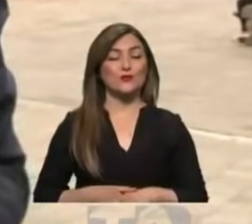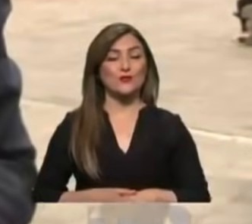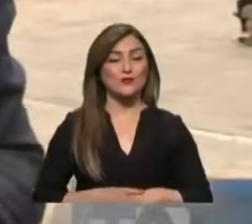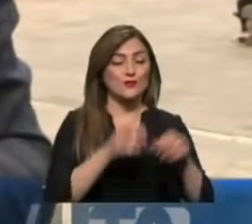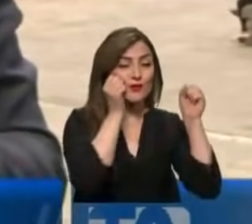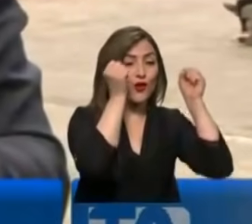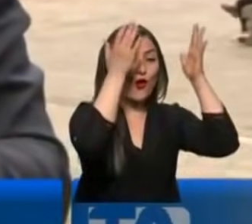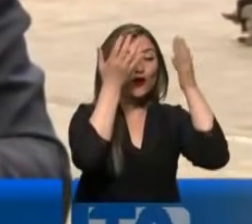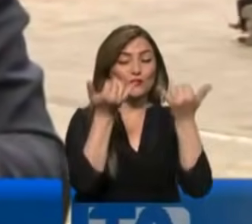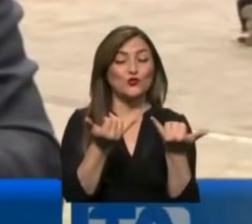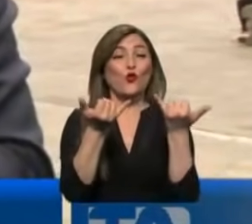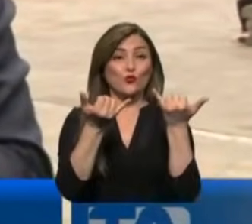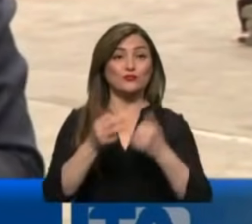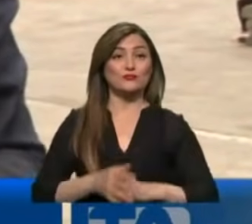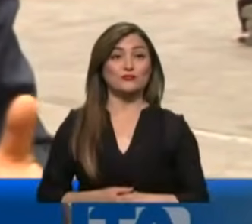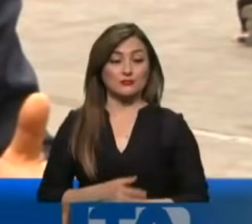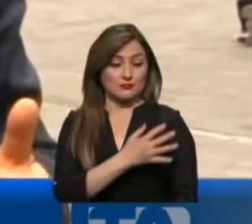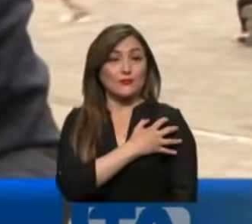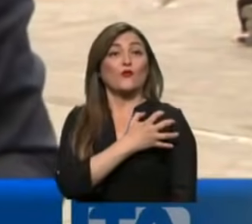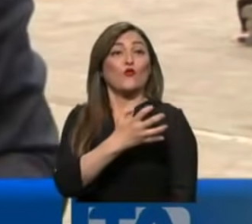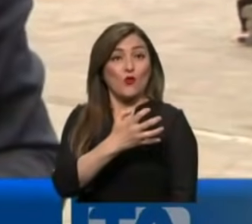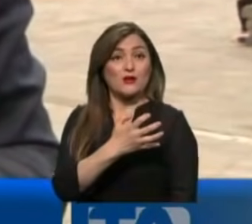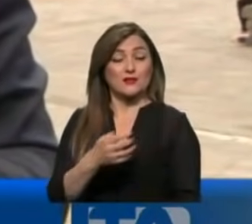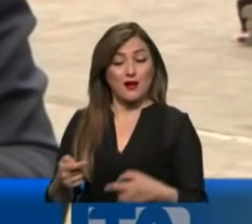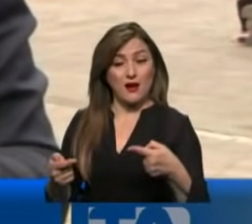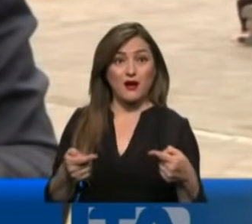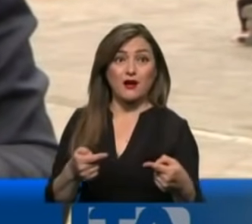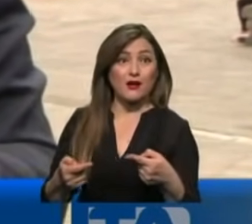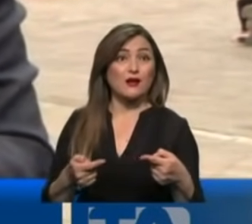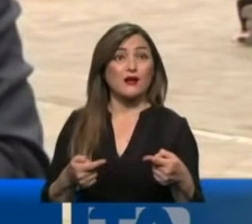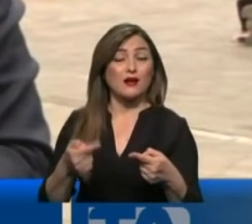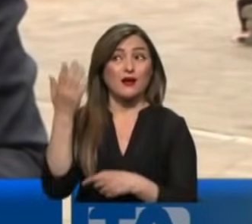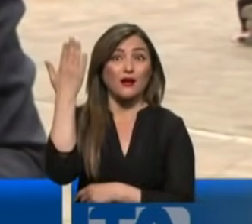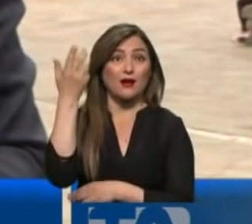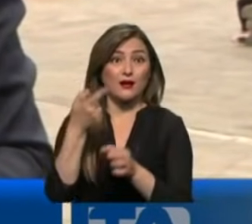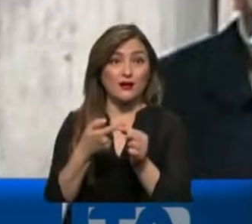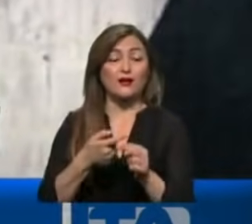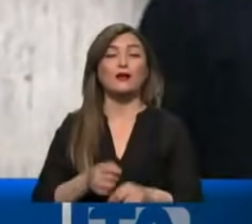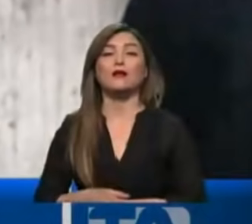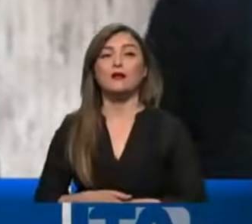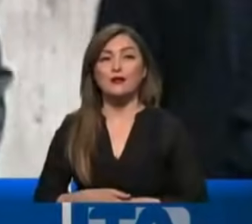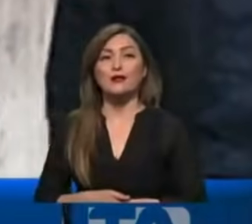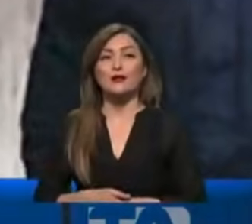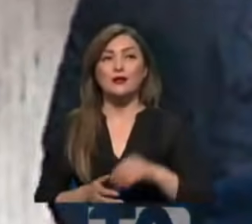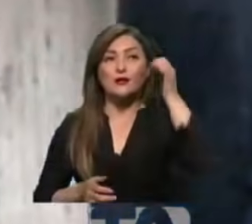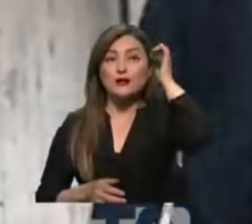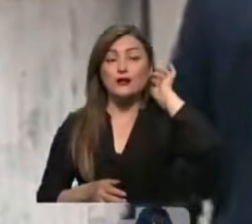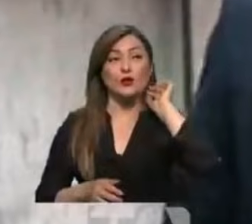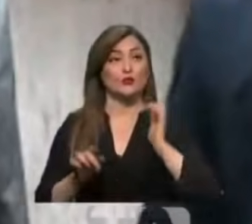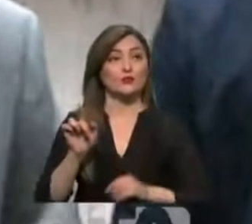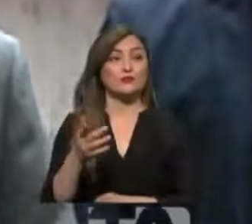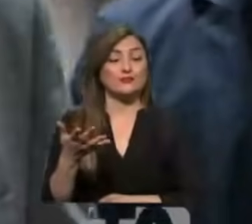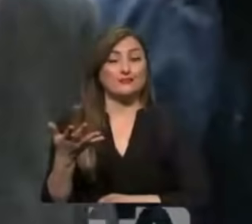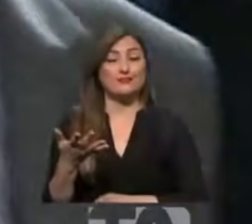Jorge Yunda hizo hoy una muestra de fuerza frente a la pugna que existe por la alcaldía de Quito. No obstante de que